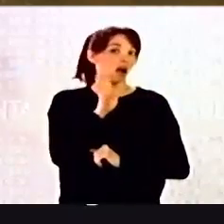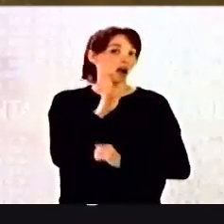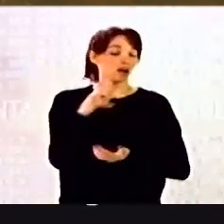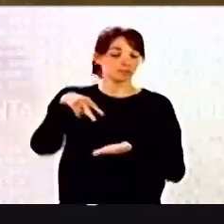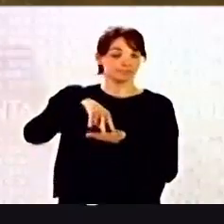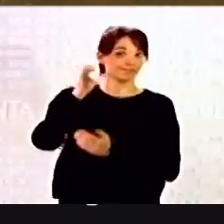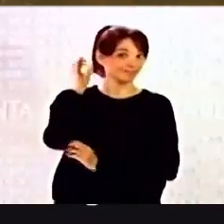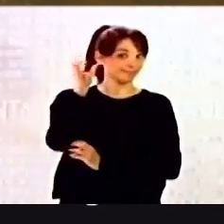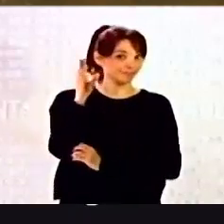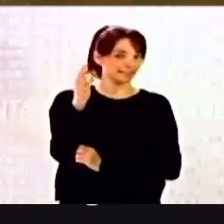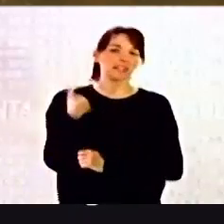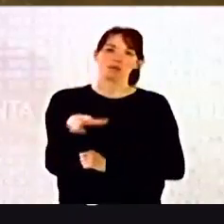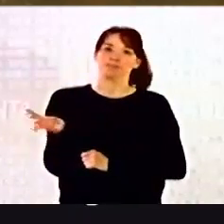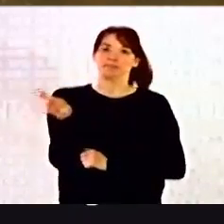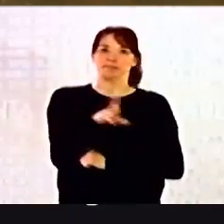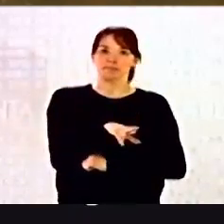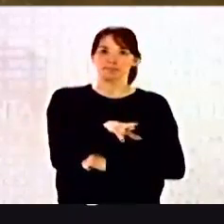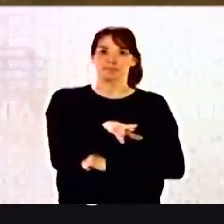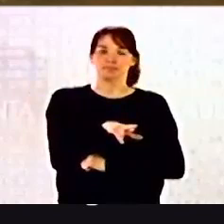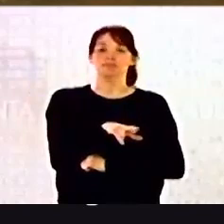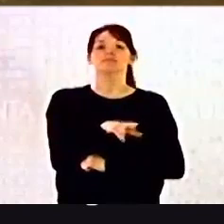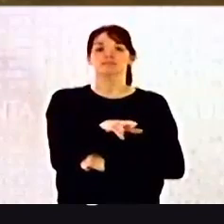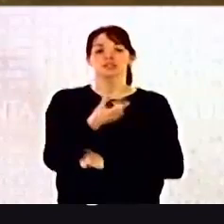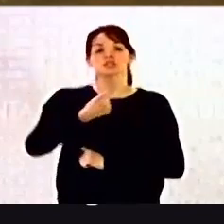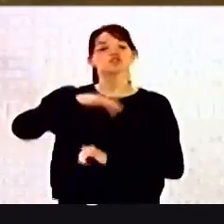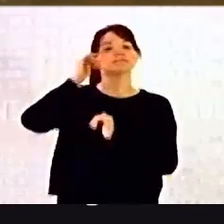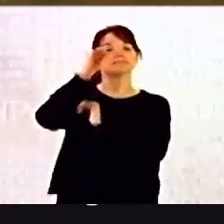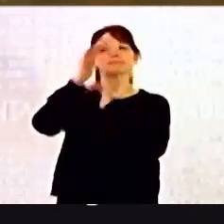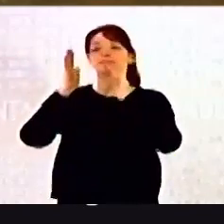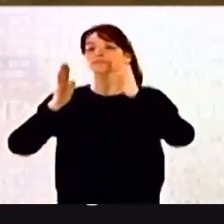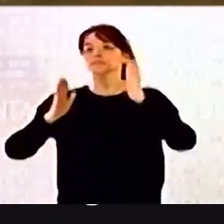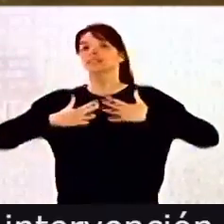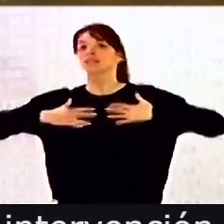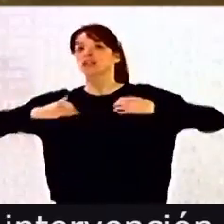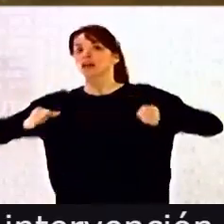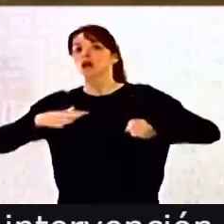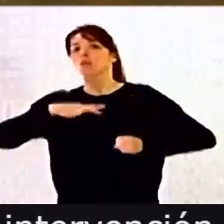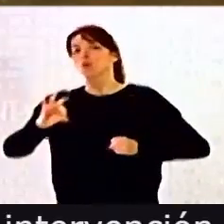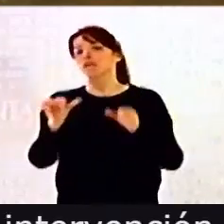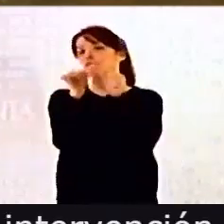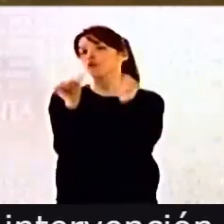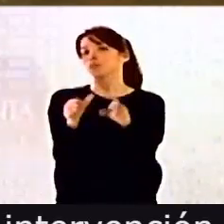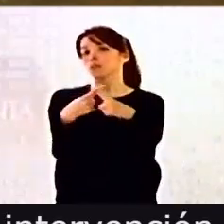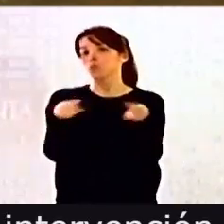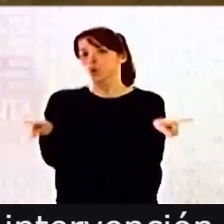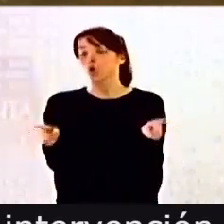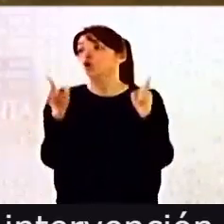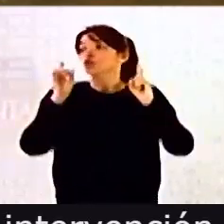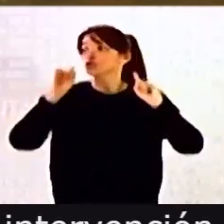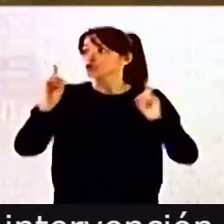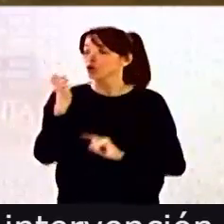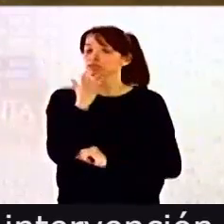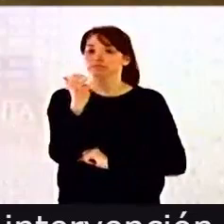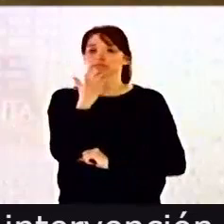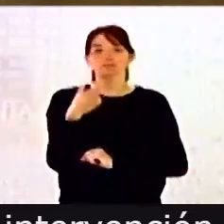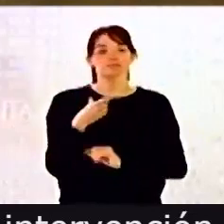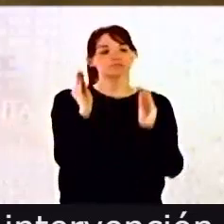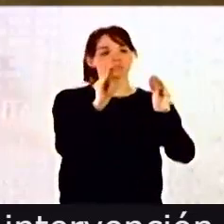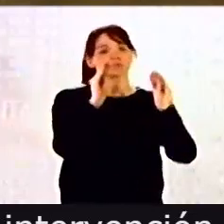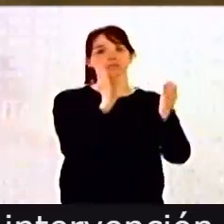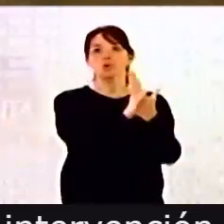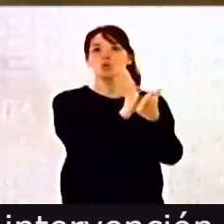anteriores. Nuestra intervención sanitaria puede ser solamente la labor de formación del personal